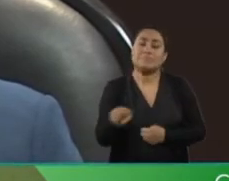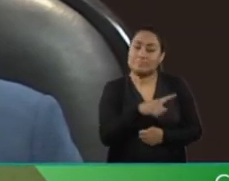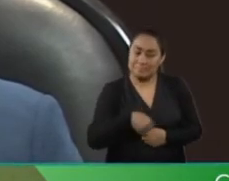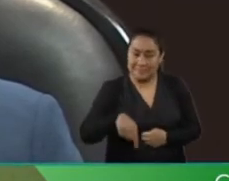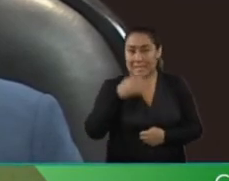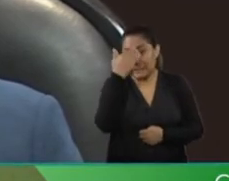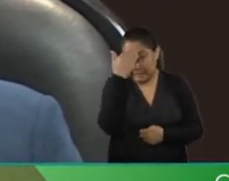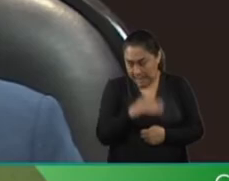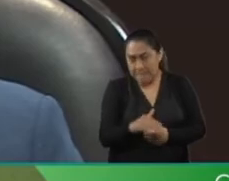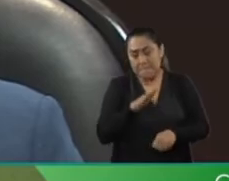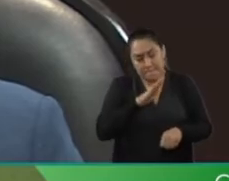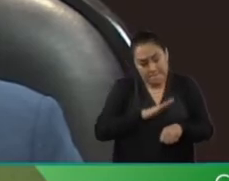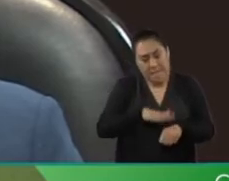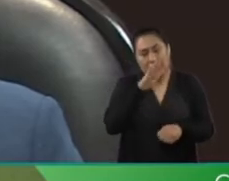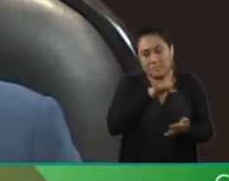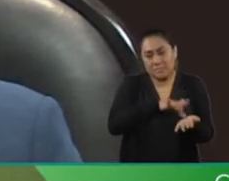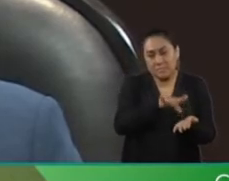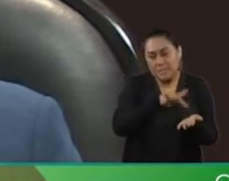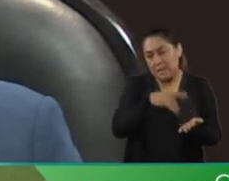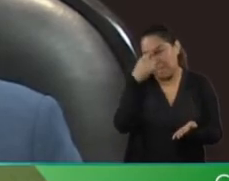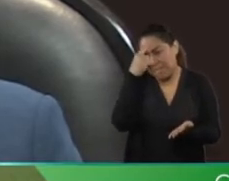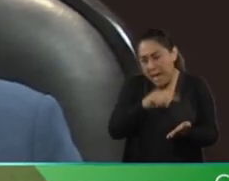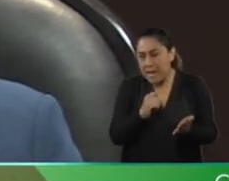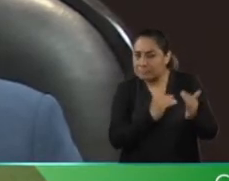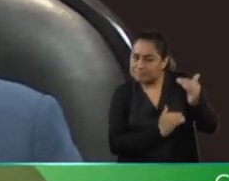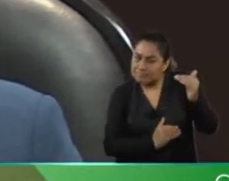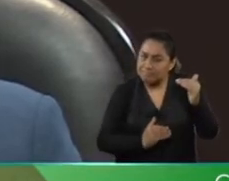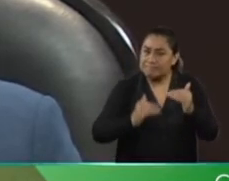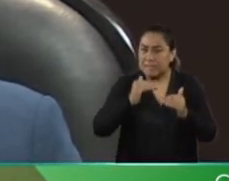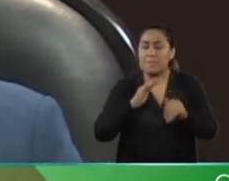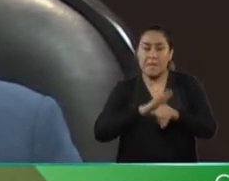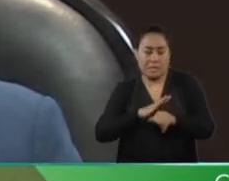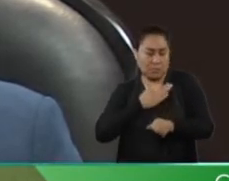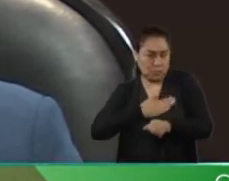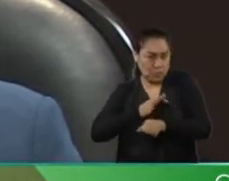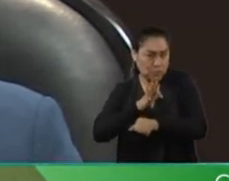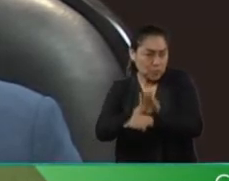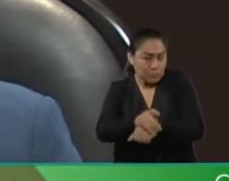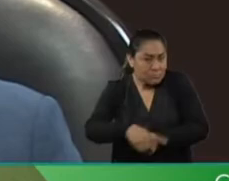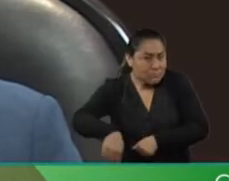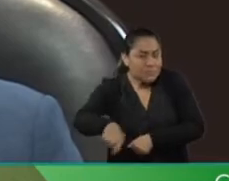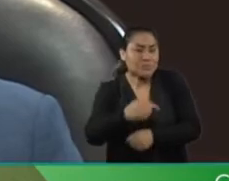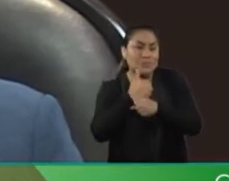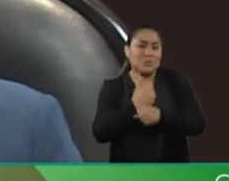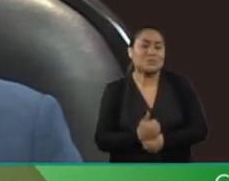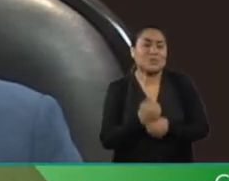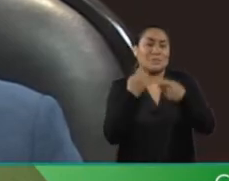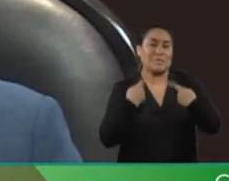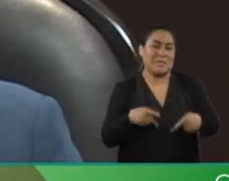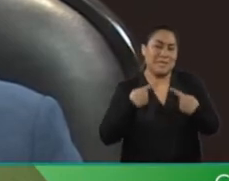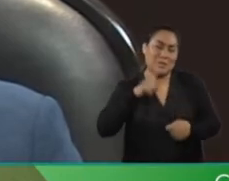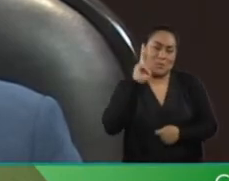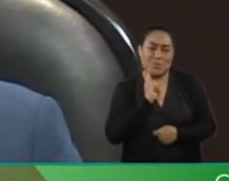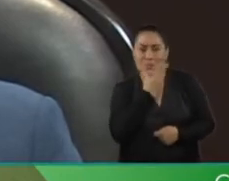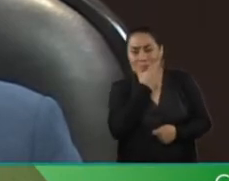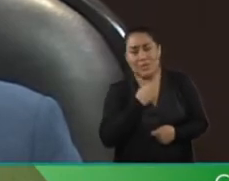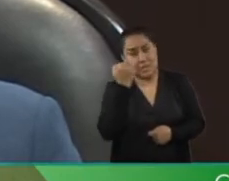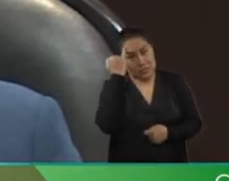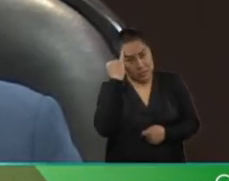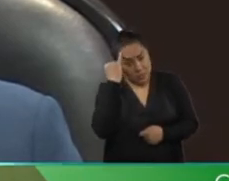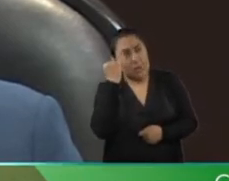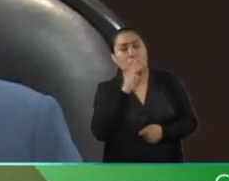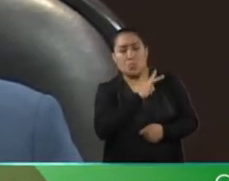dar pasos adicionales para cerrar la brecha de desigualdad e injusticia que viven nuestras hermanas y hermanos indígenas, haremos las